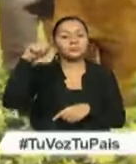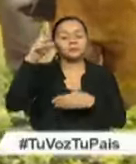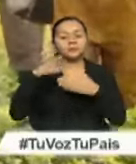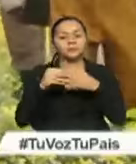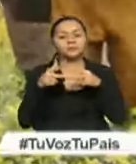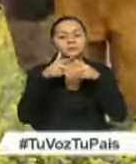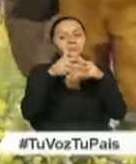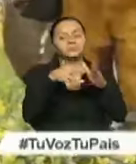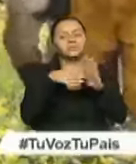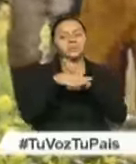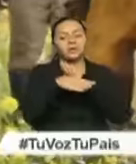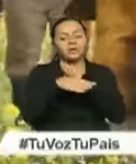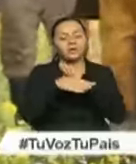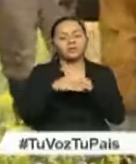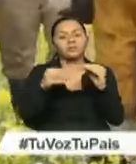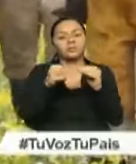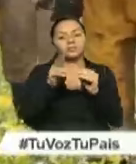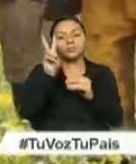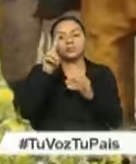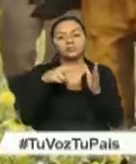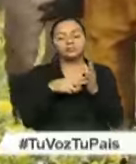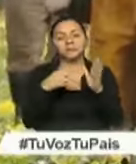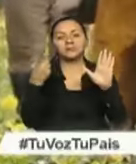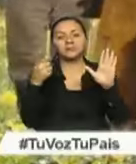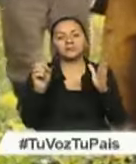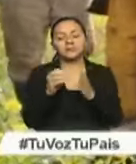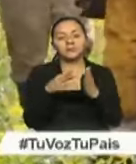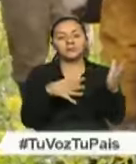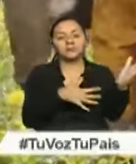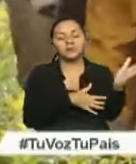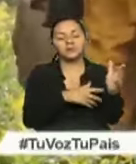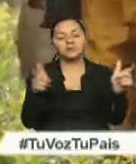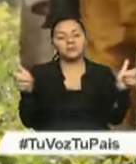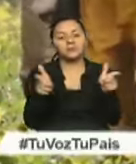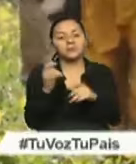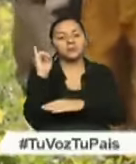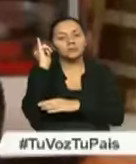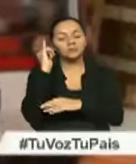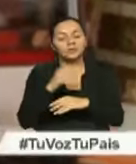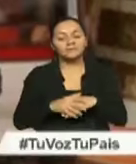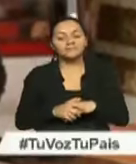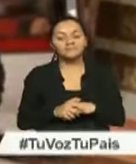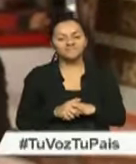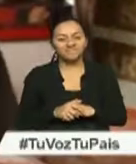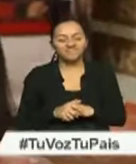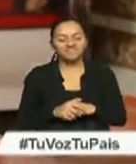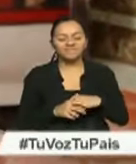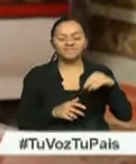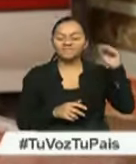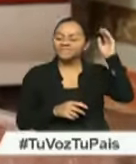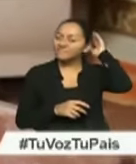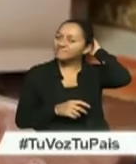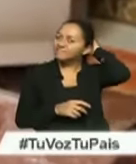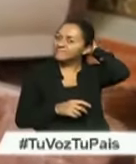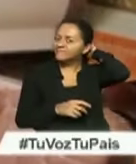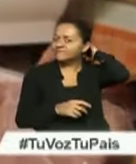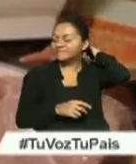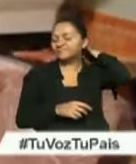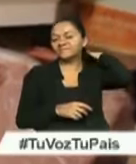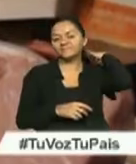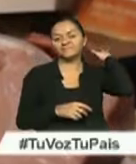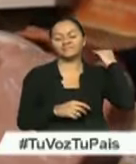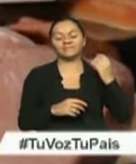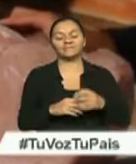en financiamiento para más de 2.060 proyectos de pequeña y mediana escala. Carolina Díaz, Noticiero